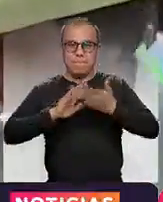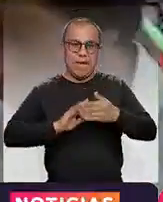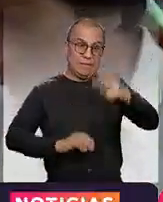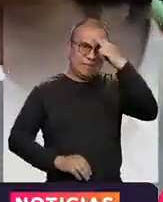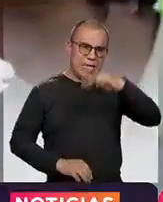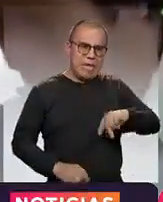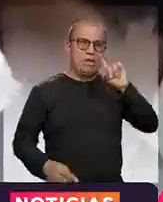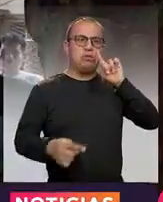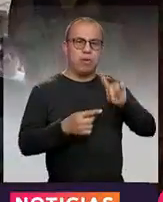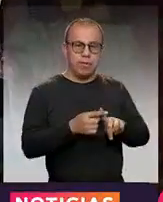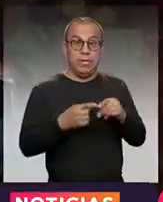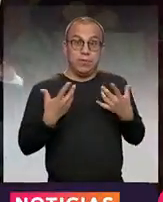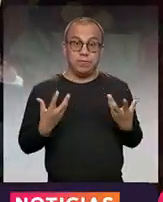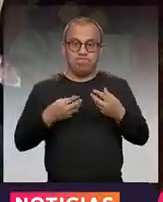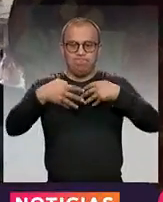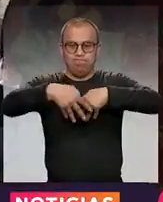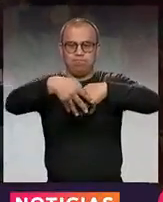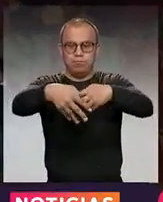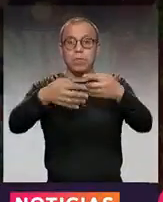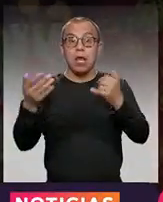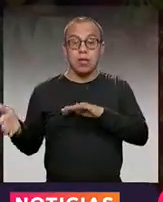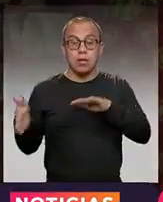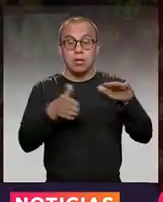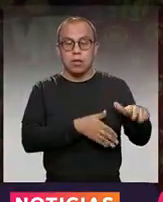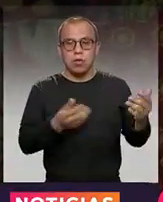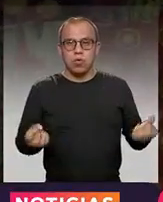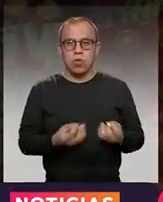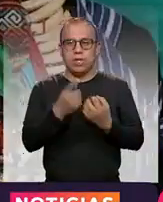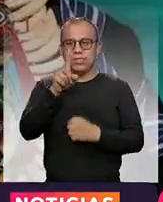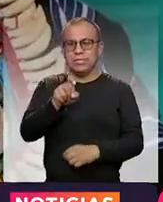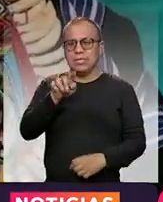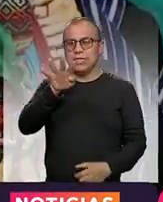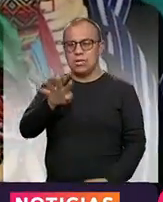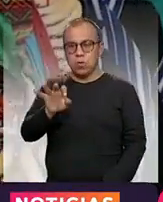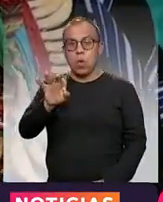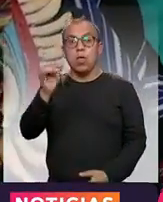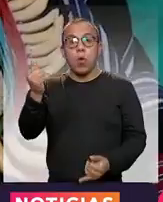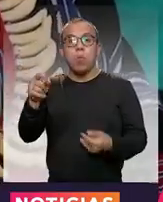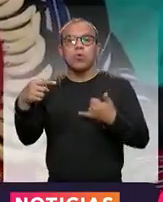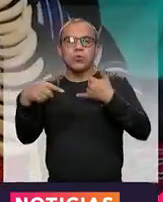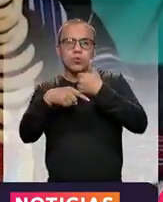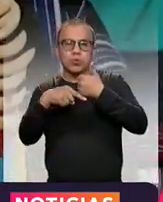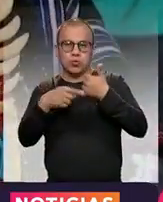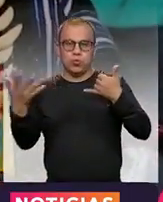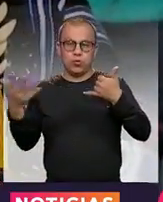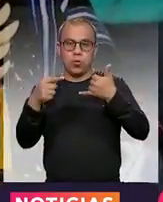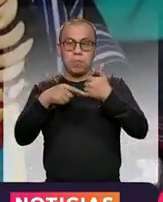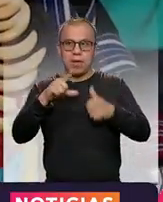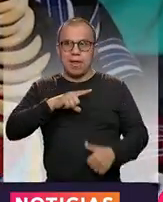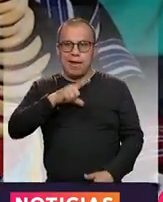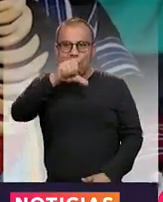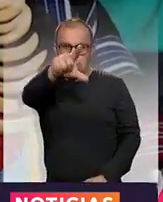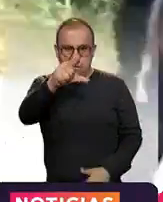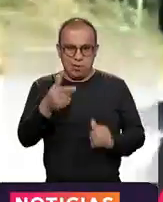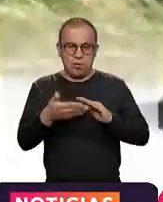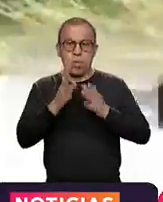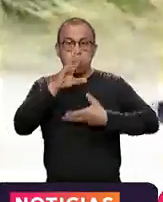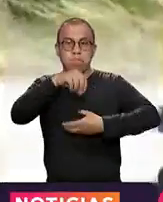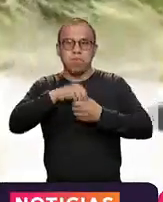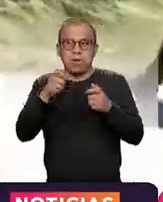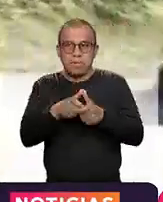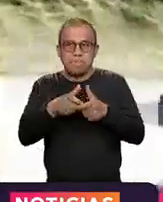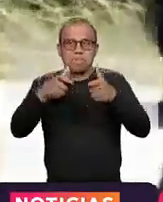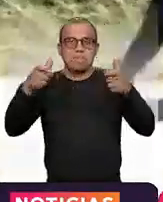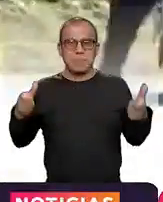De 115 comunidades existentes en Colombia, 64 se encuentran en la Amazonía, según los líderes indígenas, en donde más